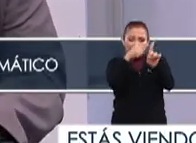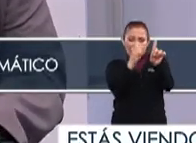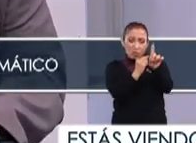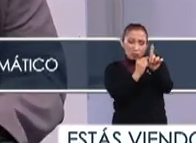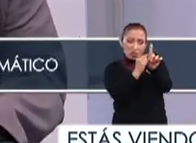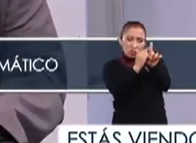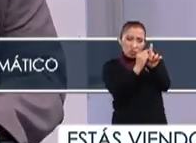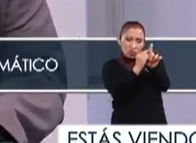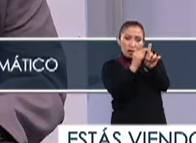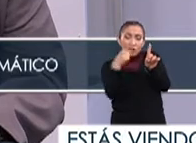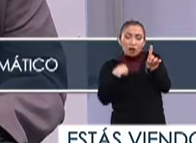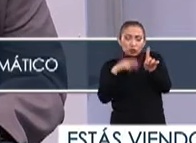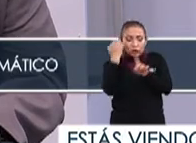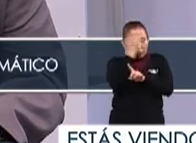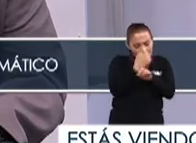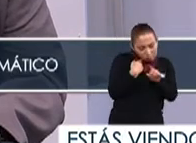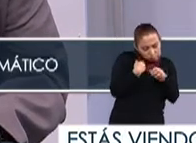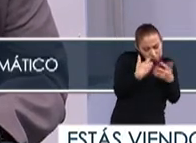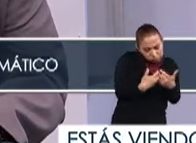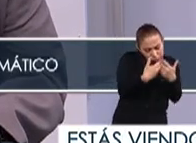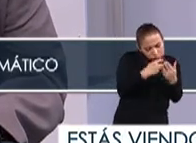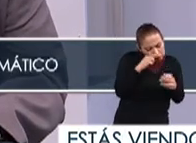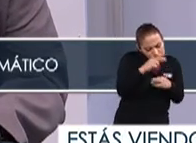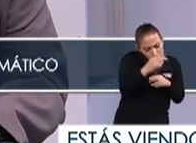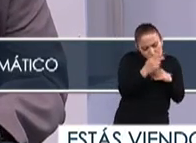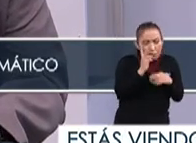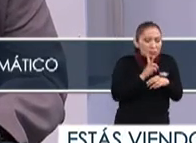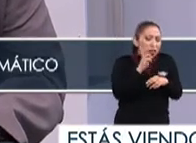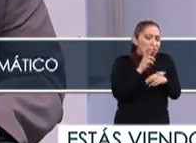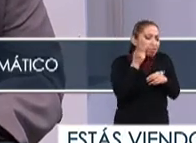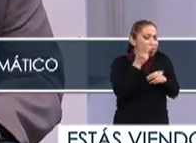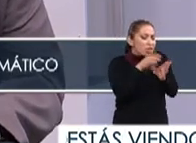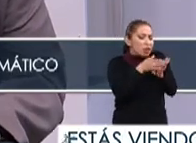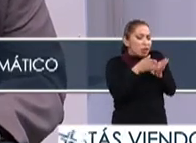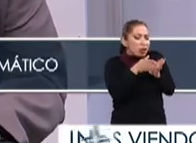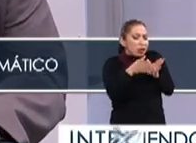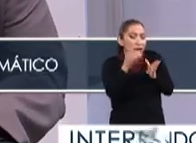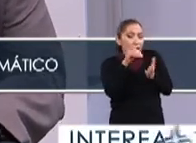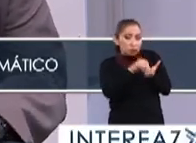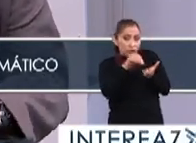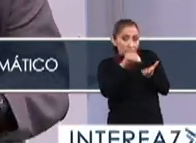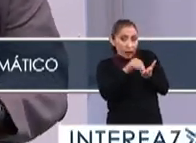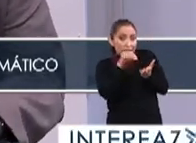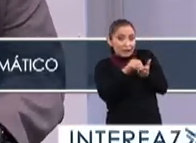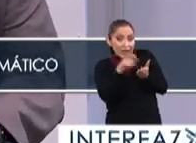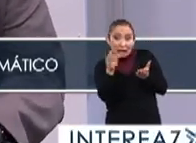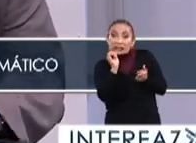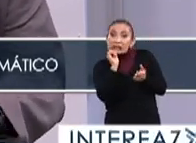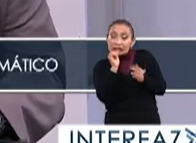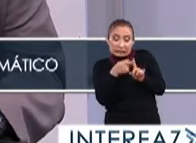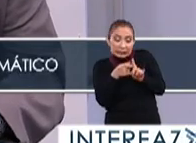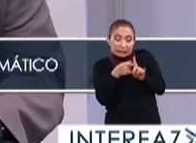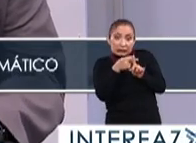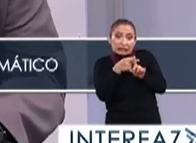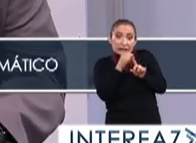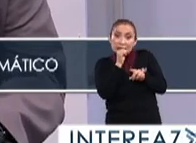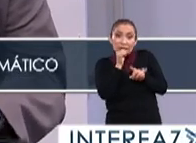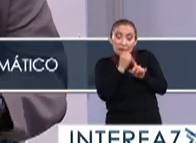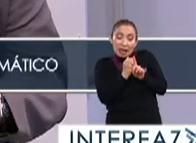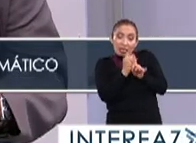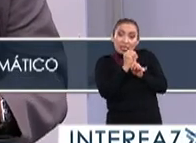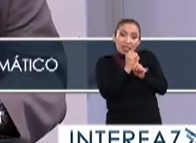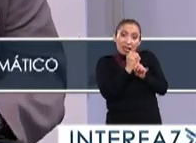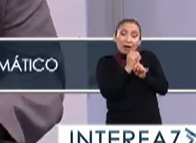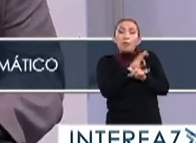nosotros, actualmente con los modelos que se han estado corriendo, se ha podido determinar de que aún no llegamos a ese rango. Es